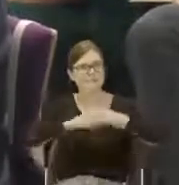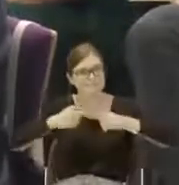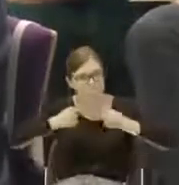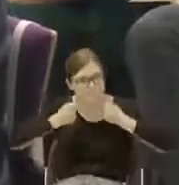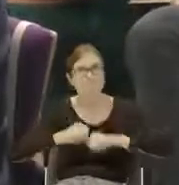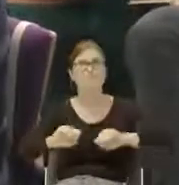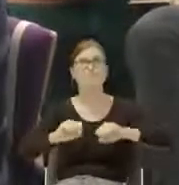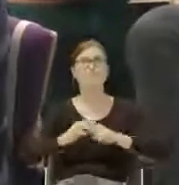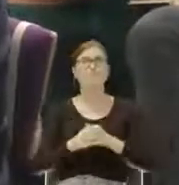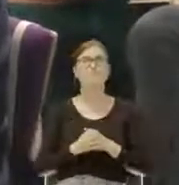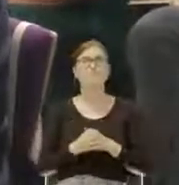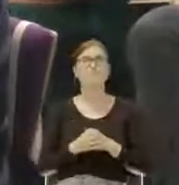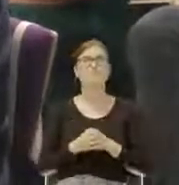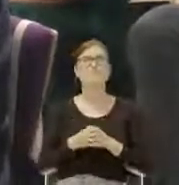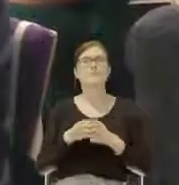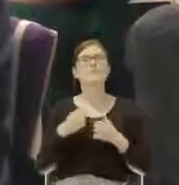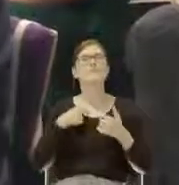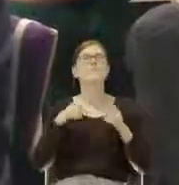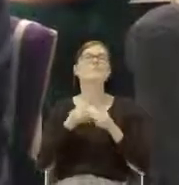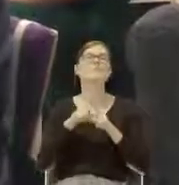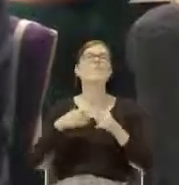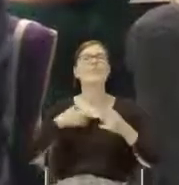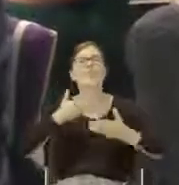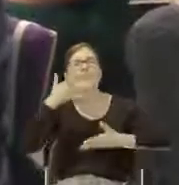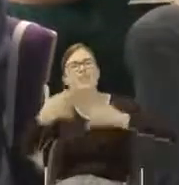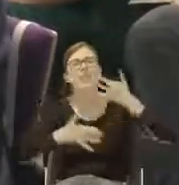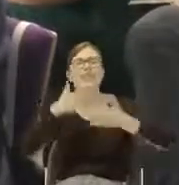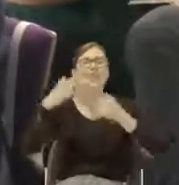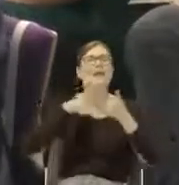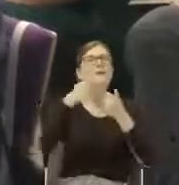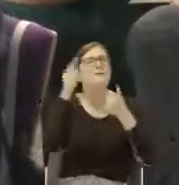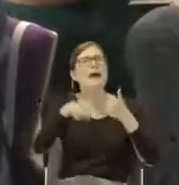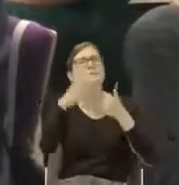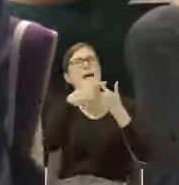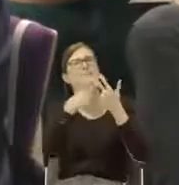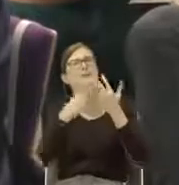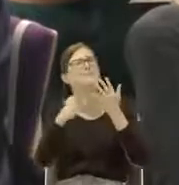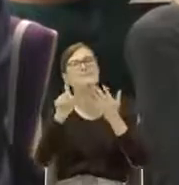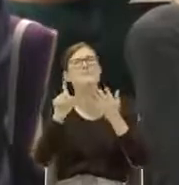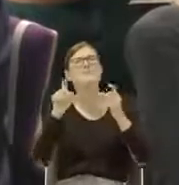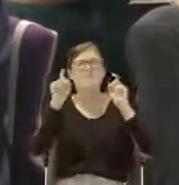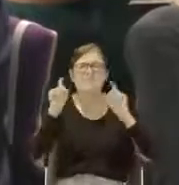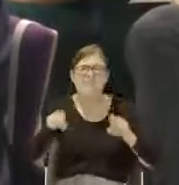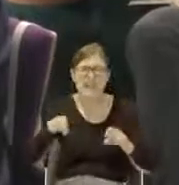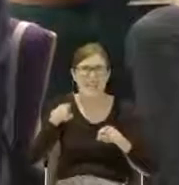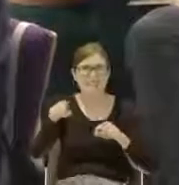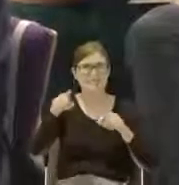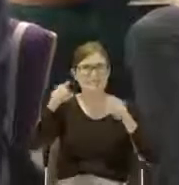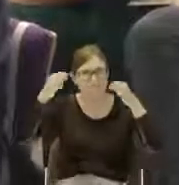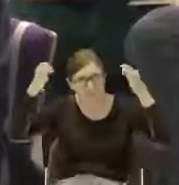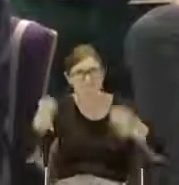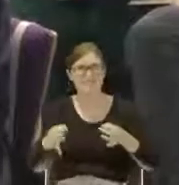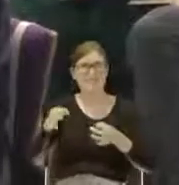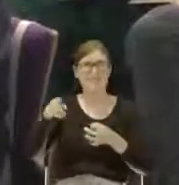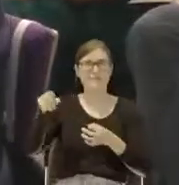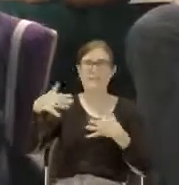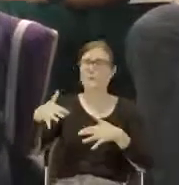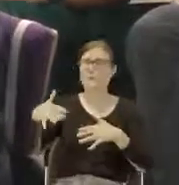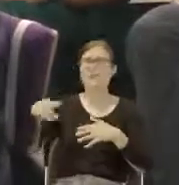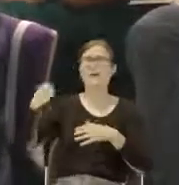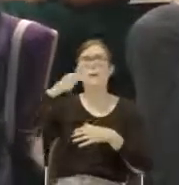al derecho a defenderse de Ucrania, como Estado y como ciudades directamente agredidas, bombardeadas, destruidas, como